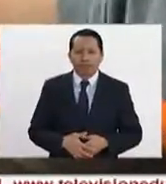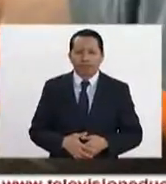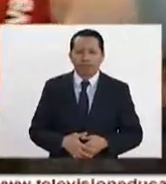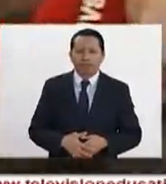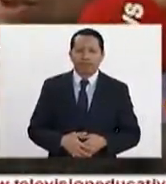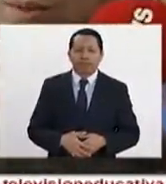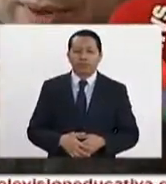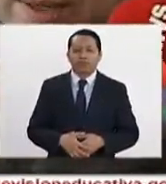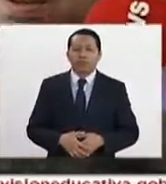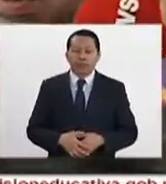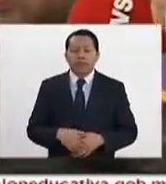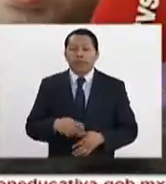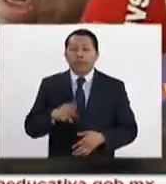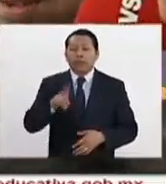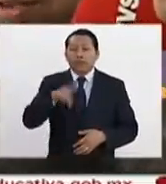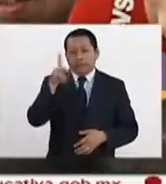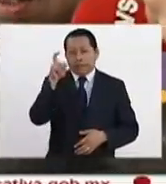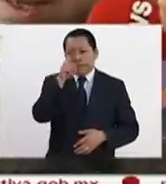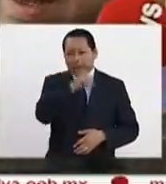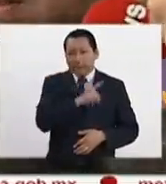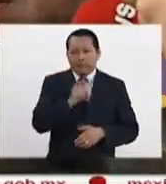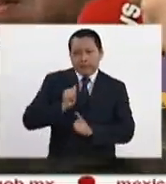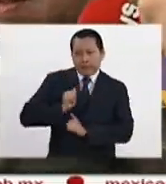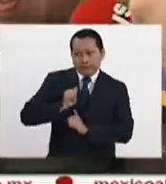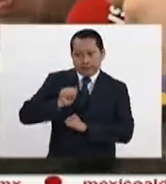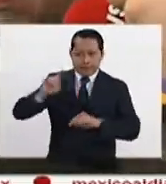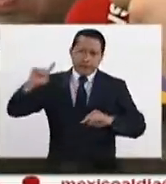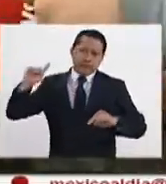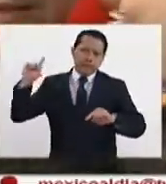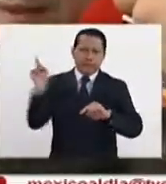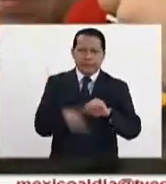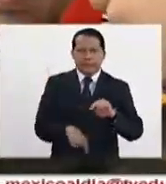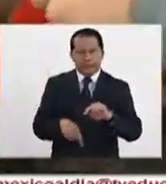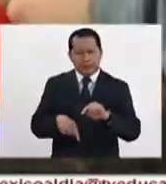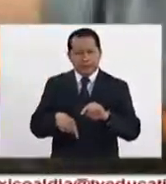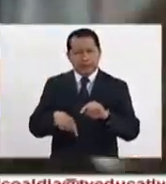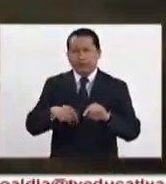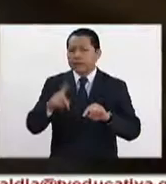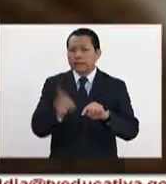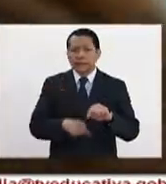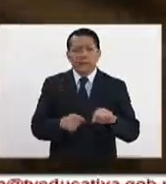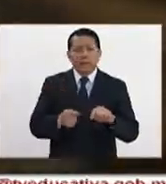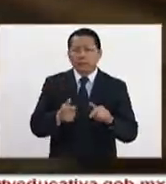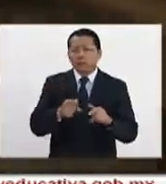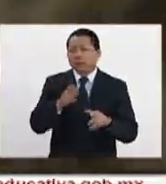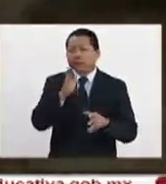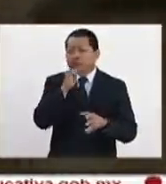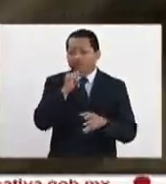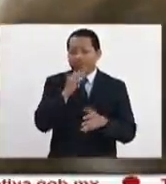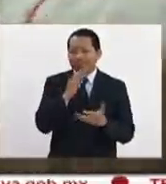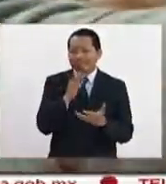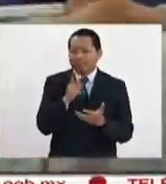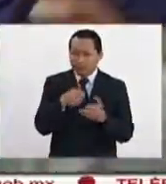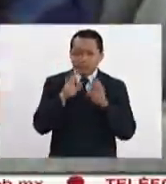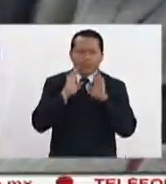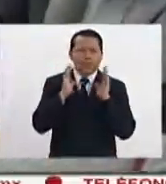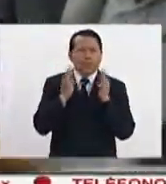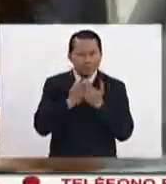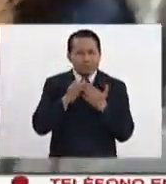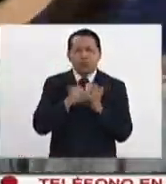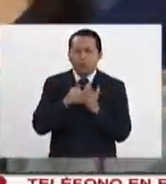Debemos reconocer que es muy complejo retirar a las Fuerzas Armadas. Además, tenemos un problema de delincuencia organizada que tiene que